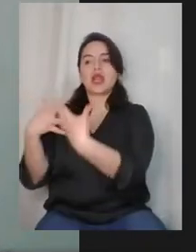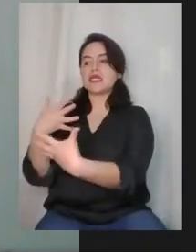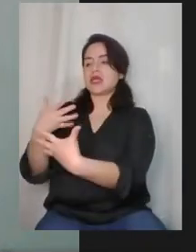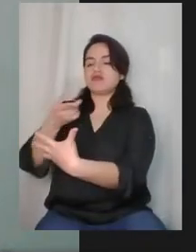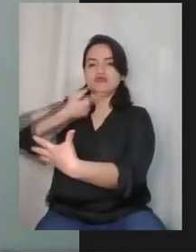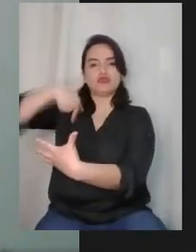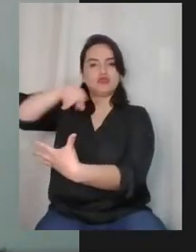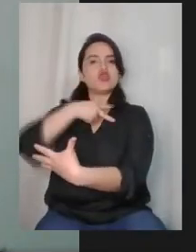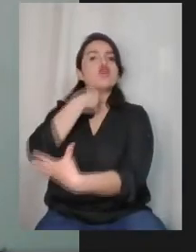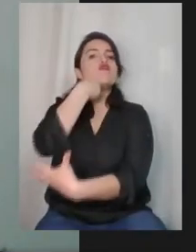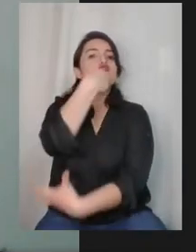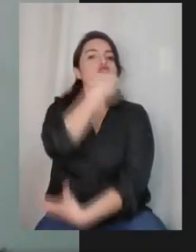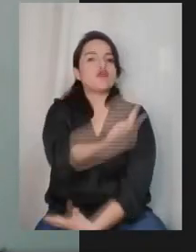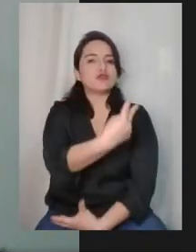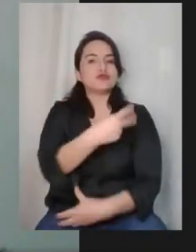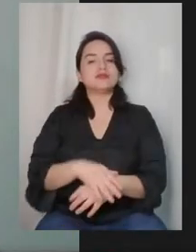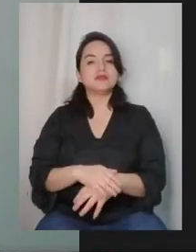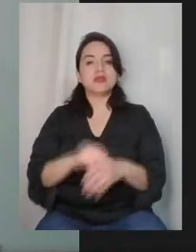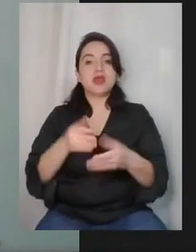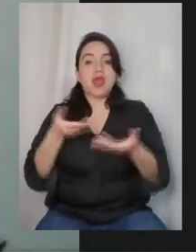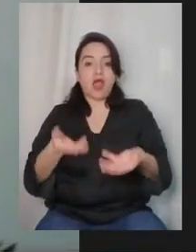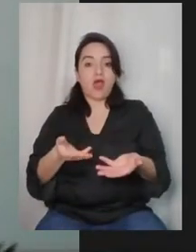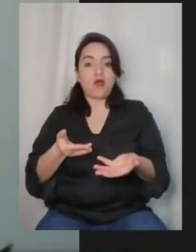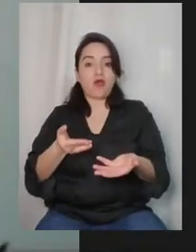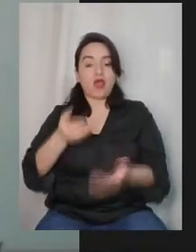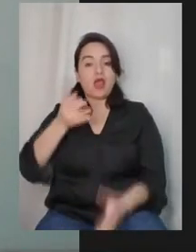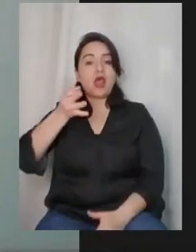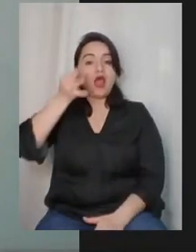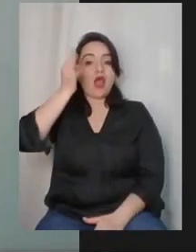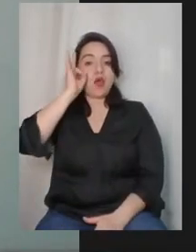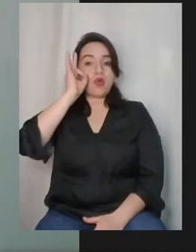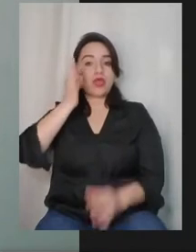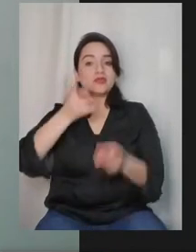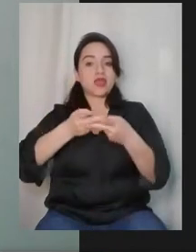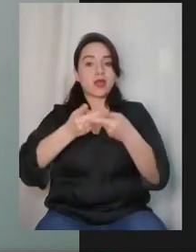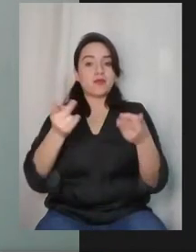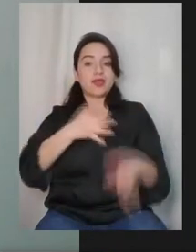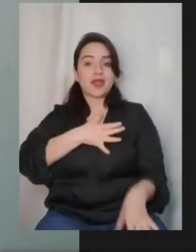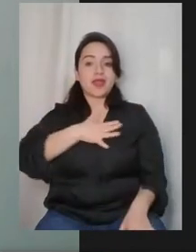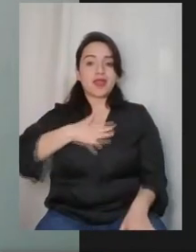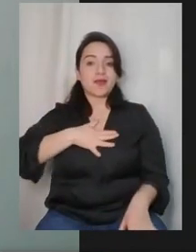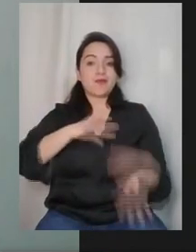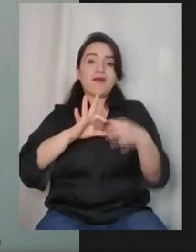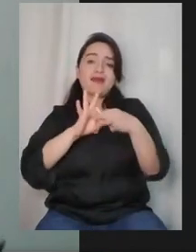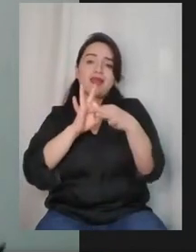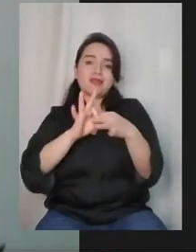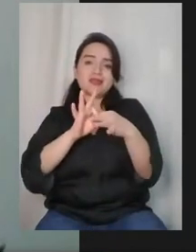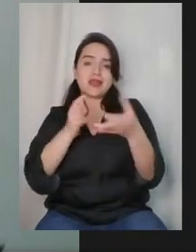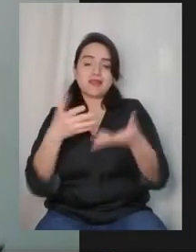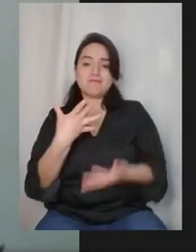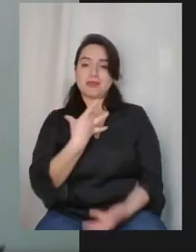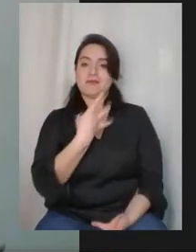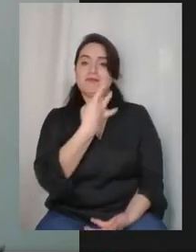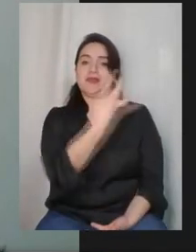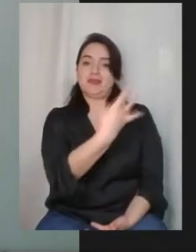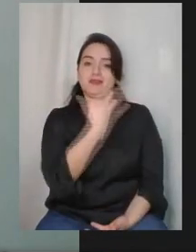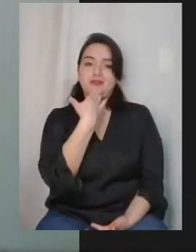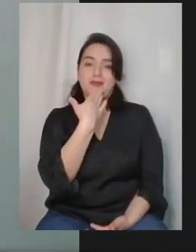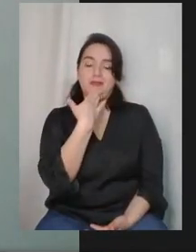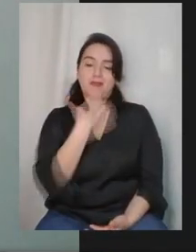esta audiencia pública y queremos agradecer también esta invitación. Quiero partir